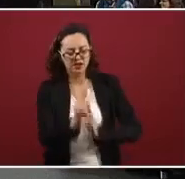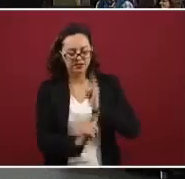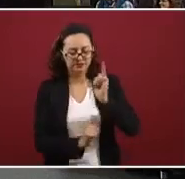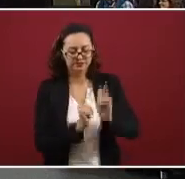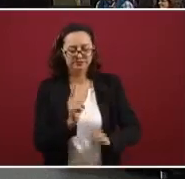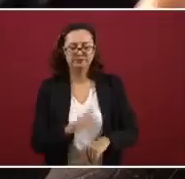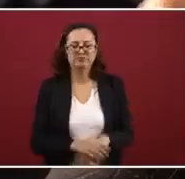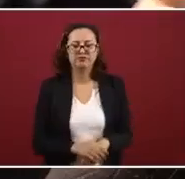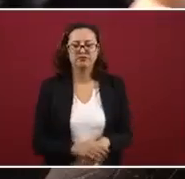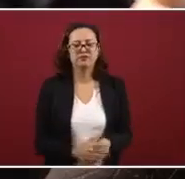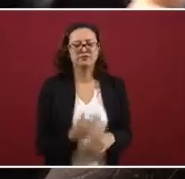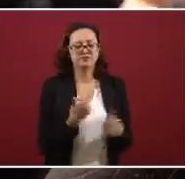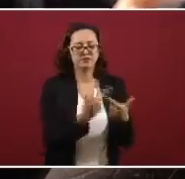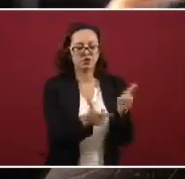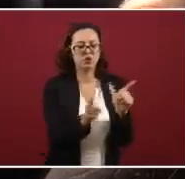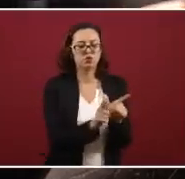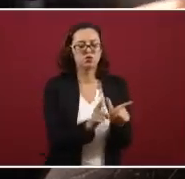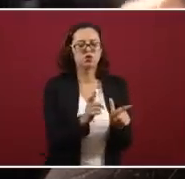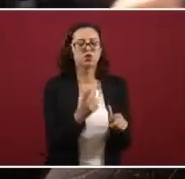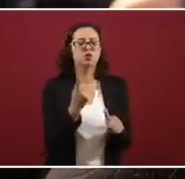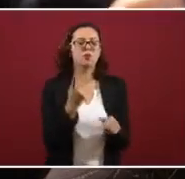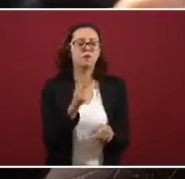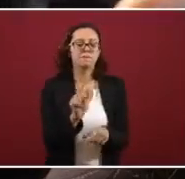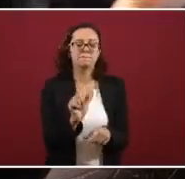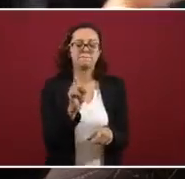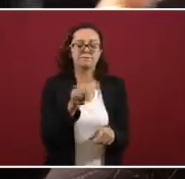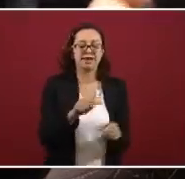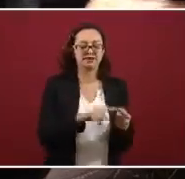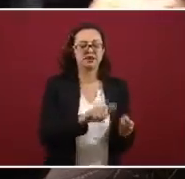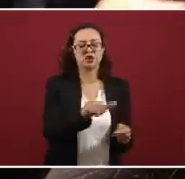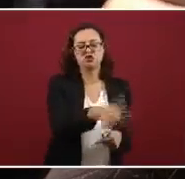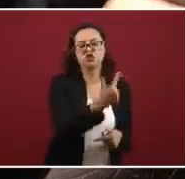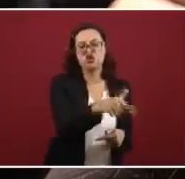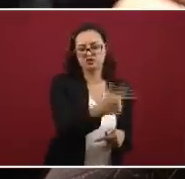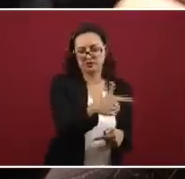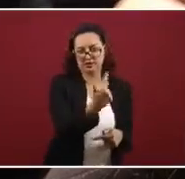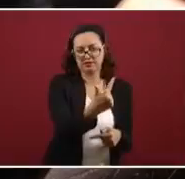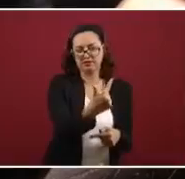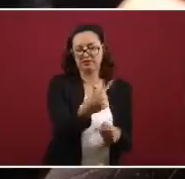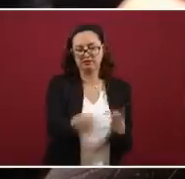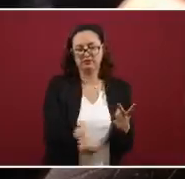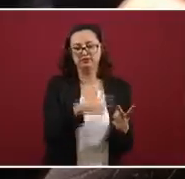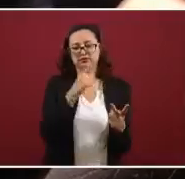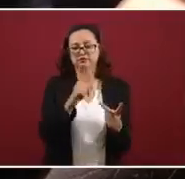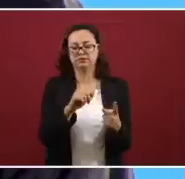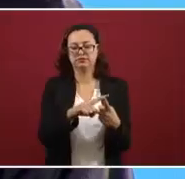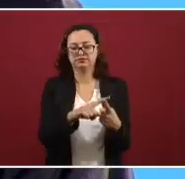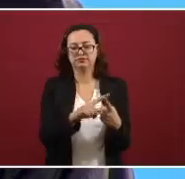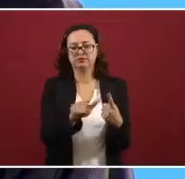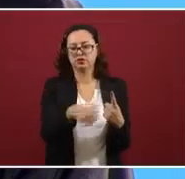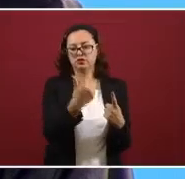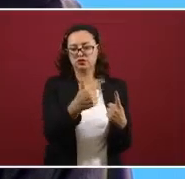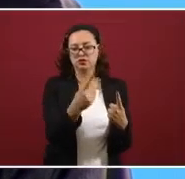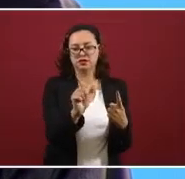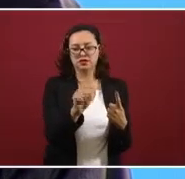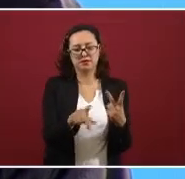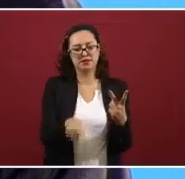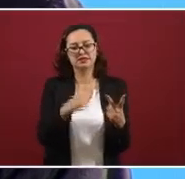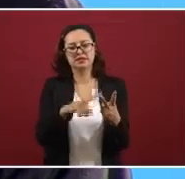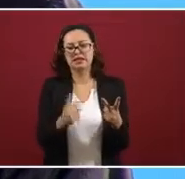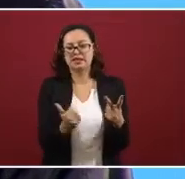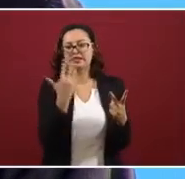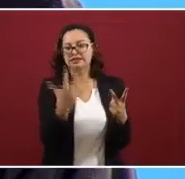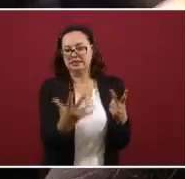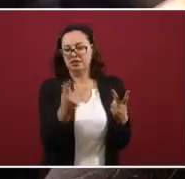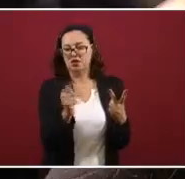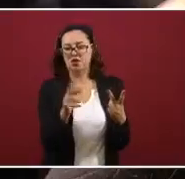Del que tiene más es el PAN con 12. ¿Cuánto? 12. 12. ¿Y luego? 12 del PAN. 5 del PRI.